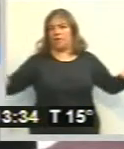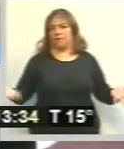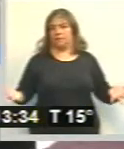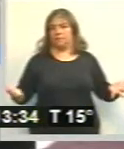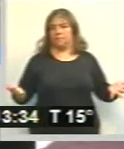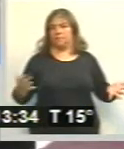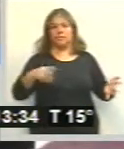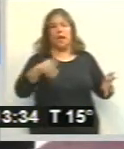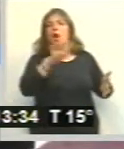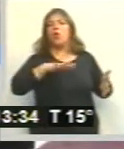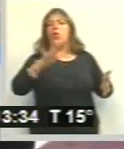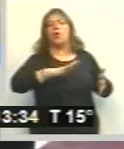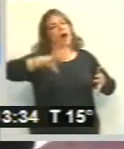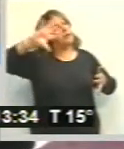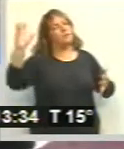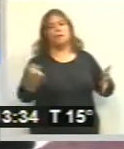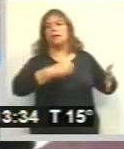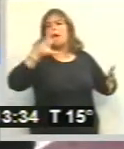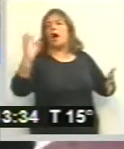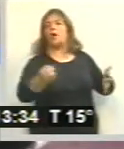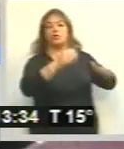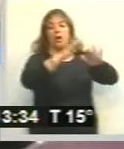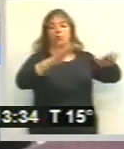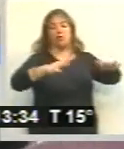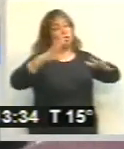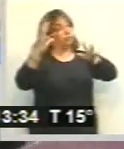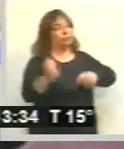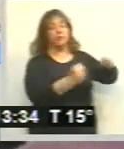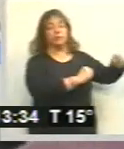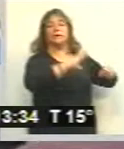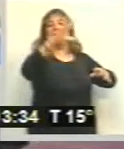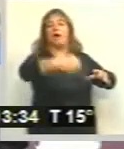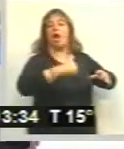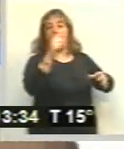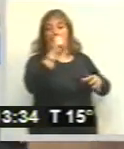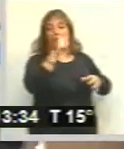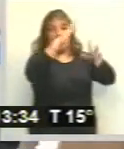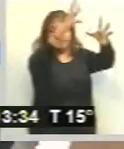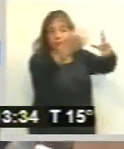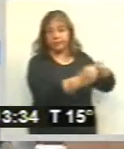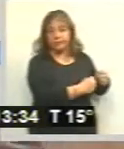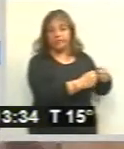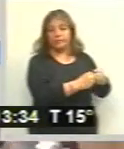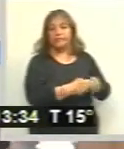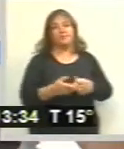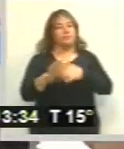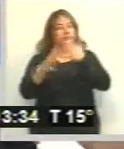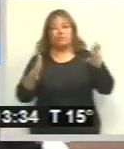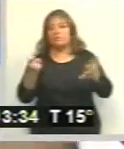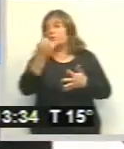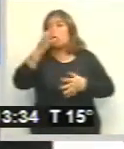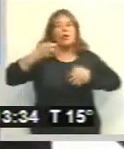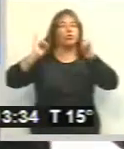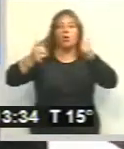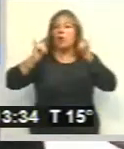El lugar fue despejado, se resguardó a estos adolescentes y se secuestró bebida alcohólica. Bueno, aproximadamente cuántos